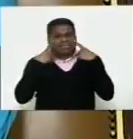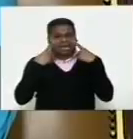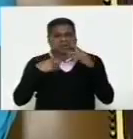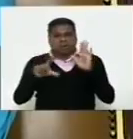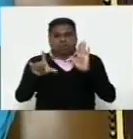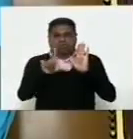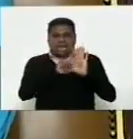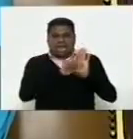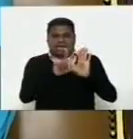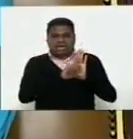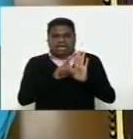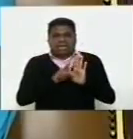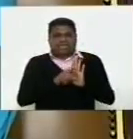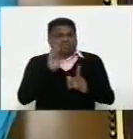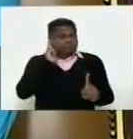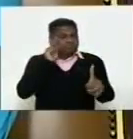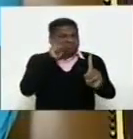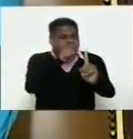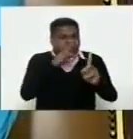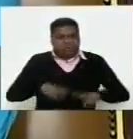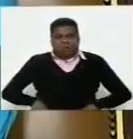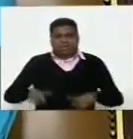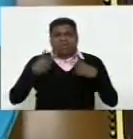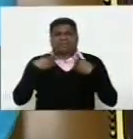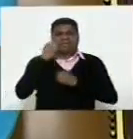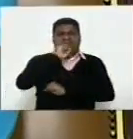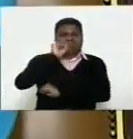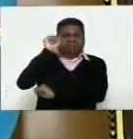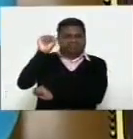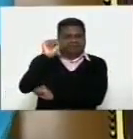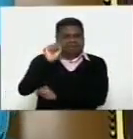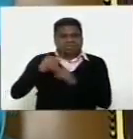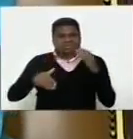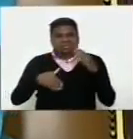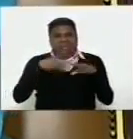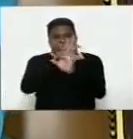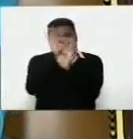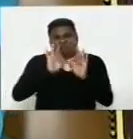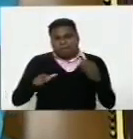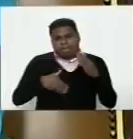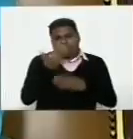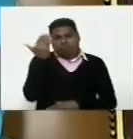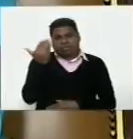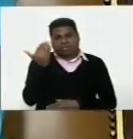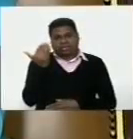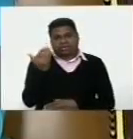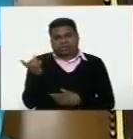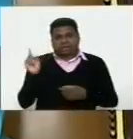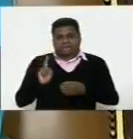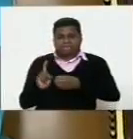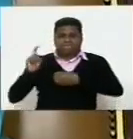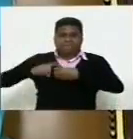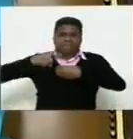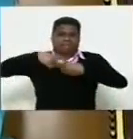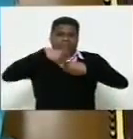que apuesta por la vida, es una ley que defiende este modelo de inclusión,